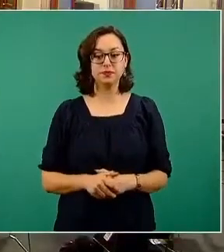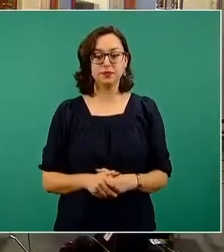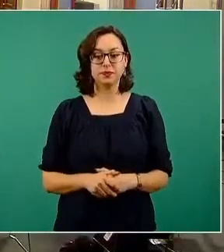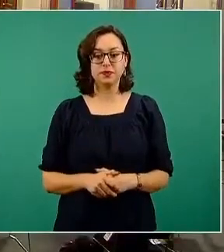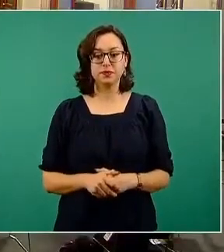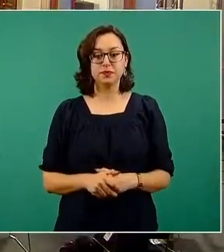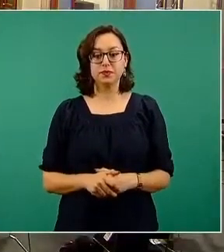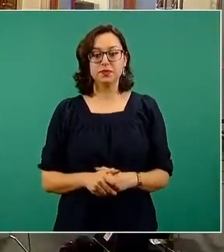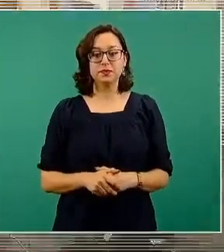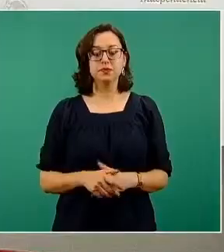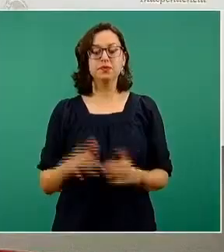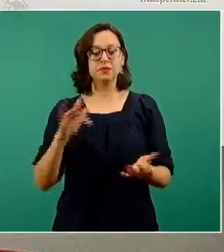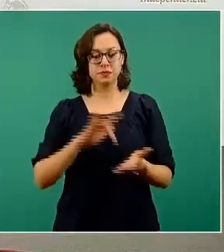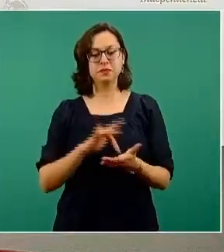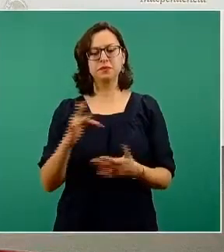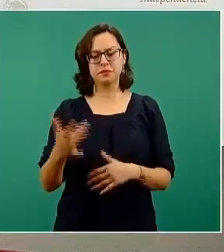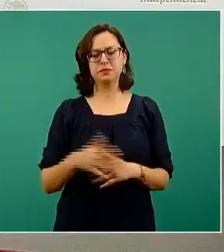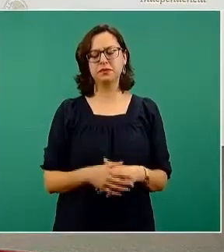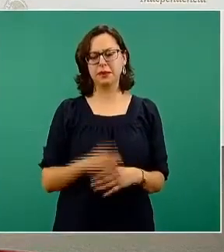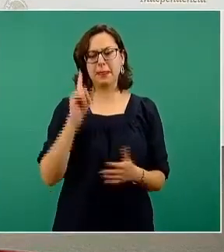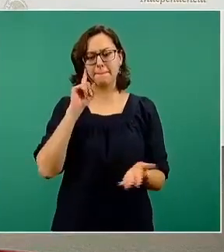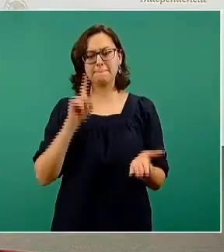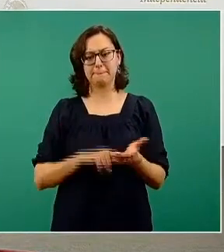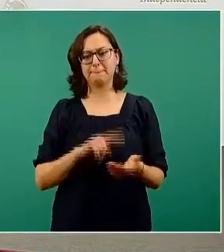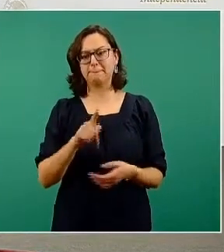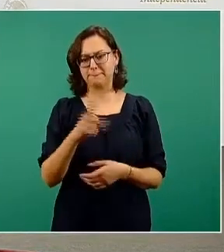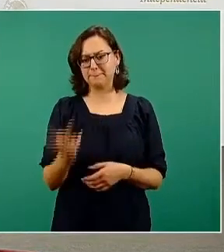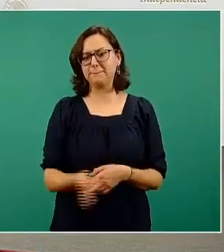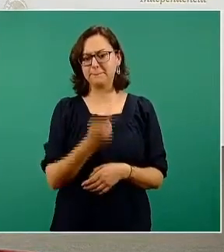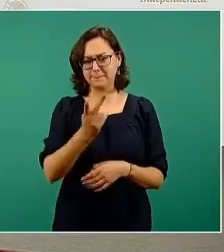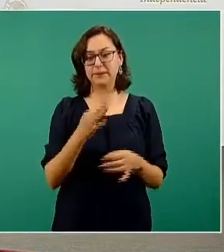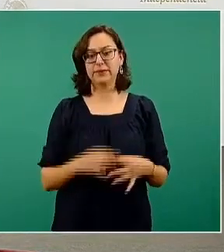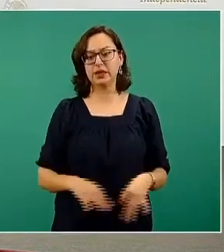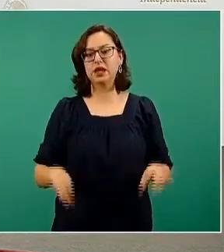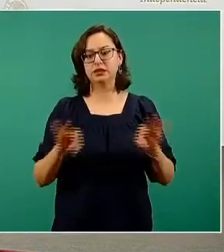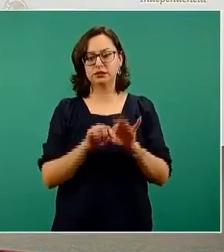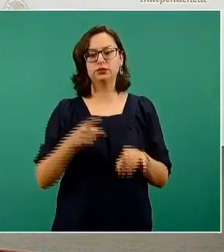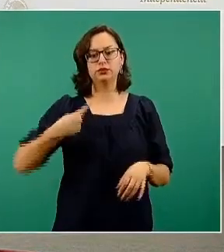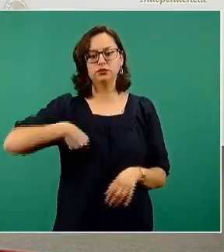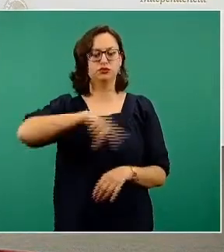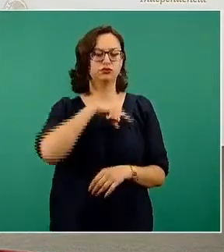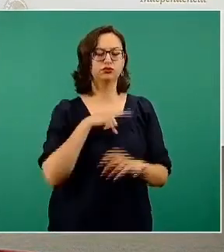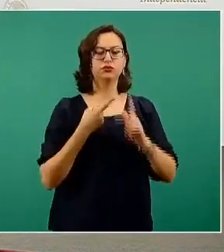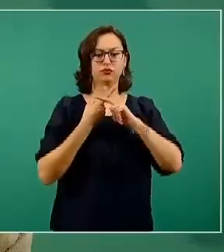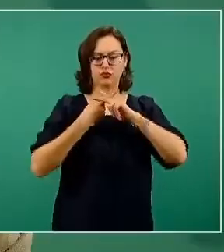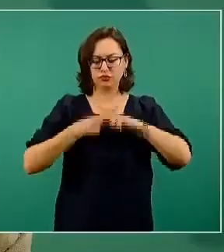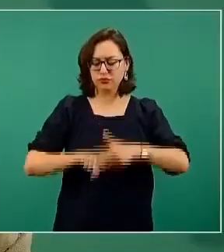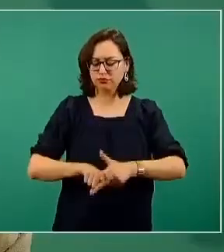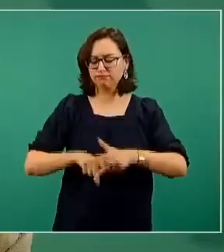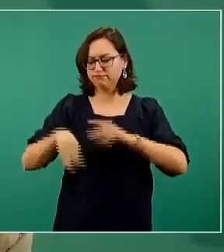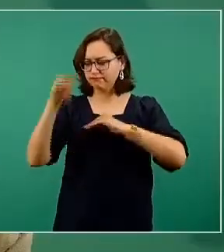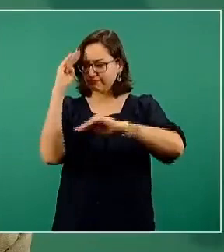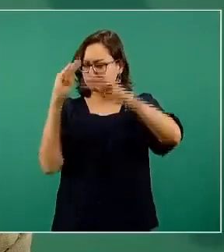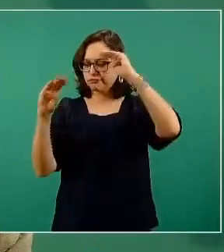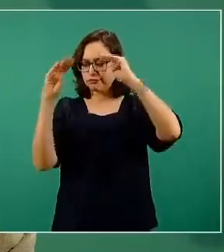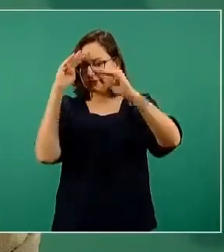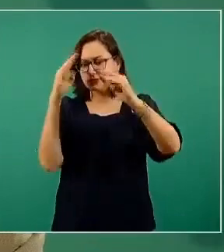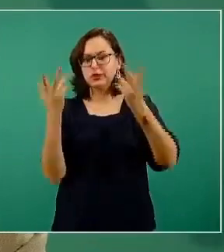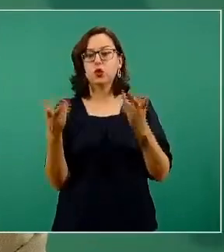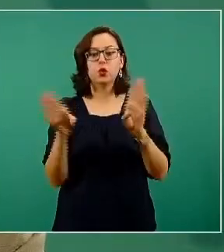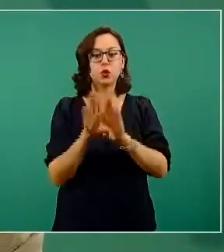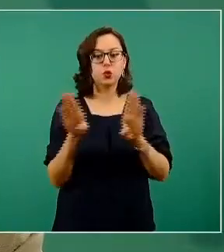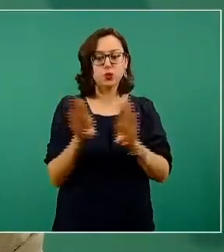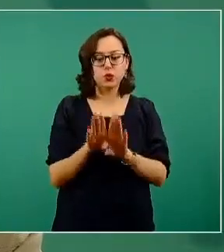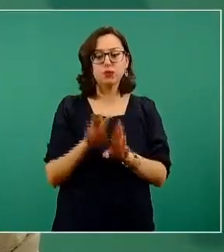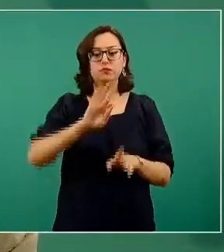una pregunta muy importante y la verdad es que estamos trabajando activamente en eso, en la definición y recomendaciones